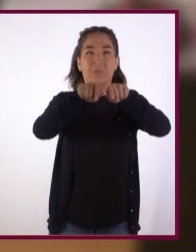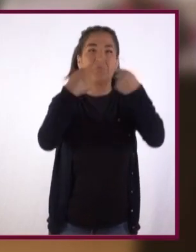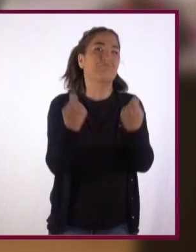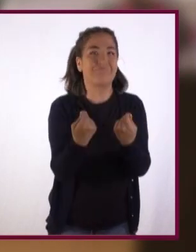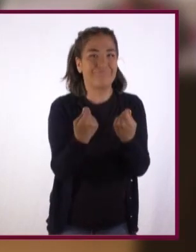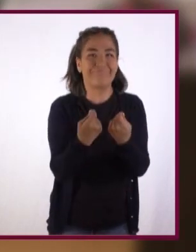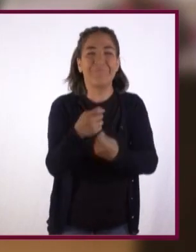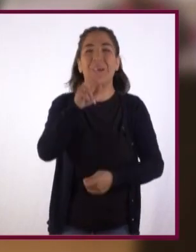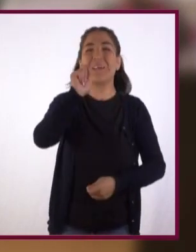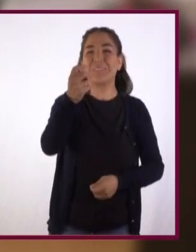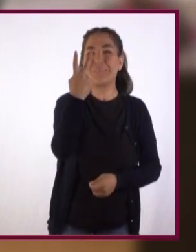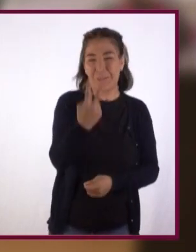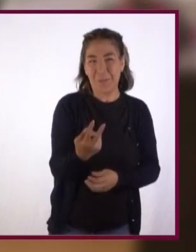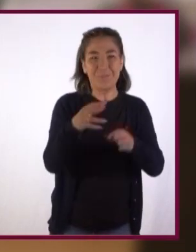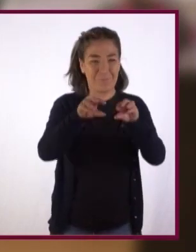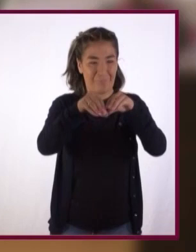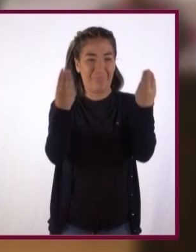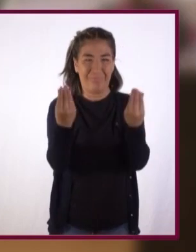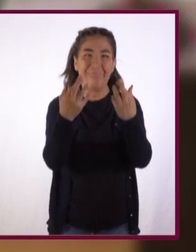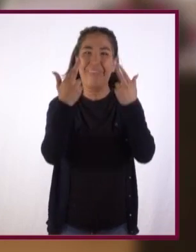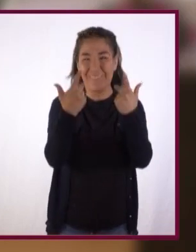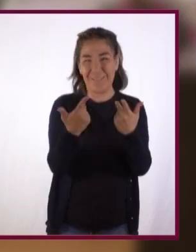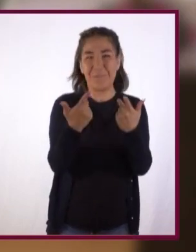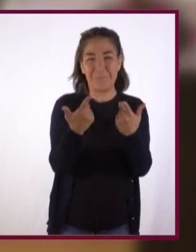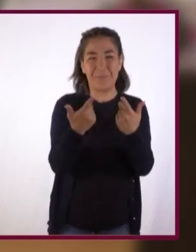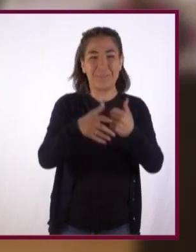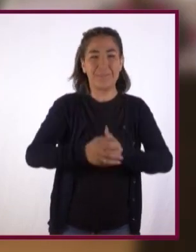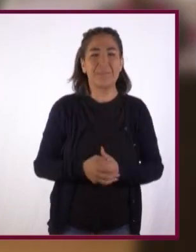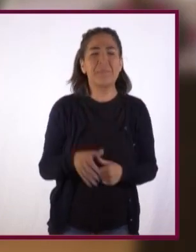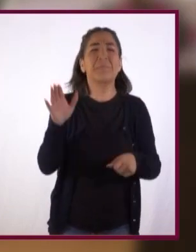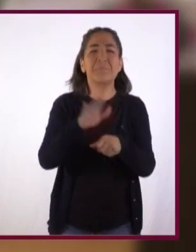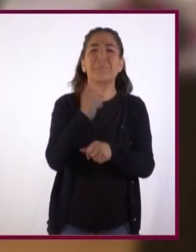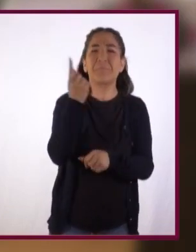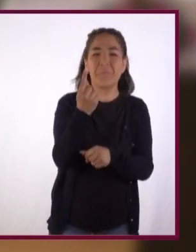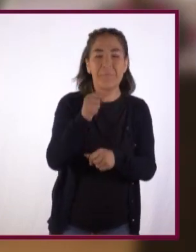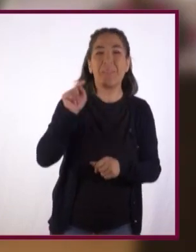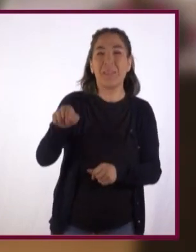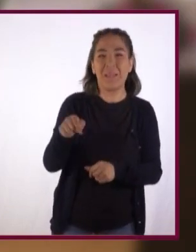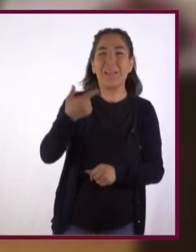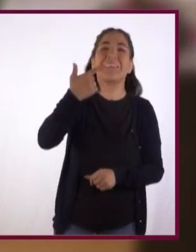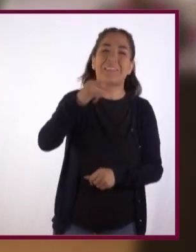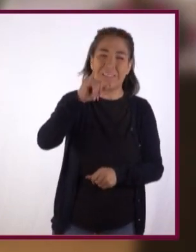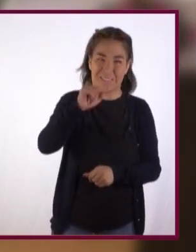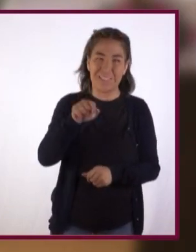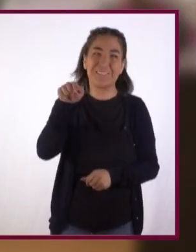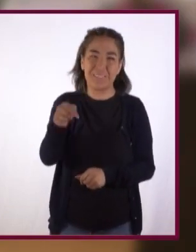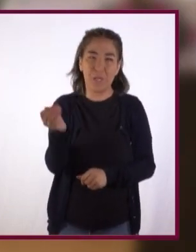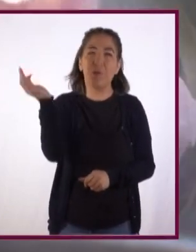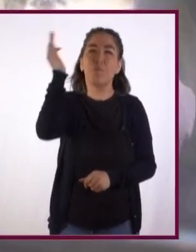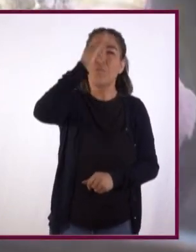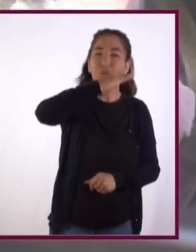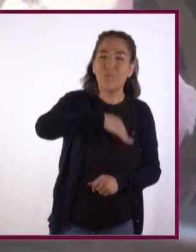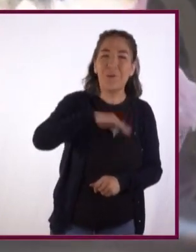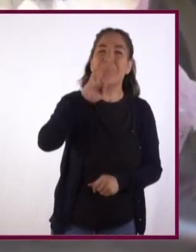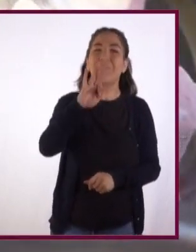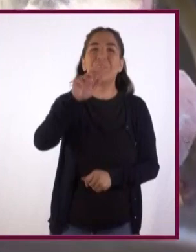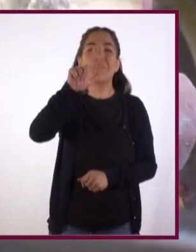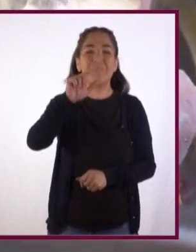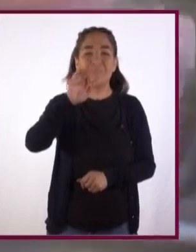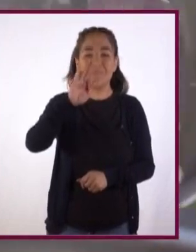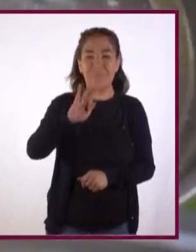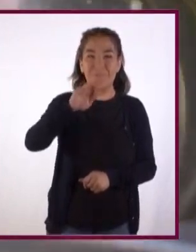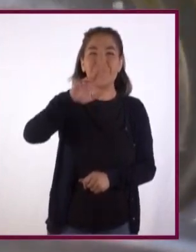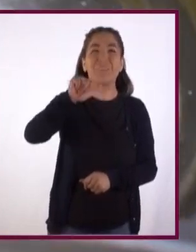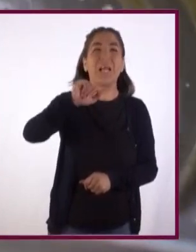igual, me voy a quedar con 2 pedazos de gis en las manos. ¿Por qué? Porque el gis es frágil. Es decir,